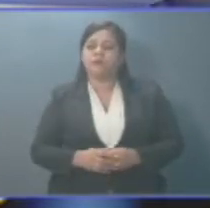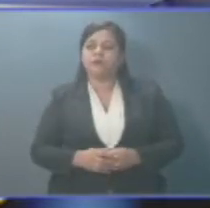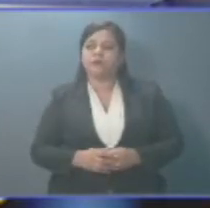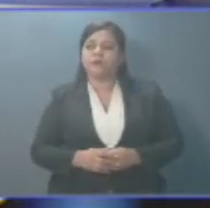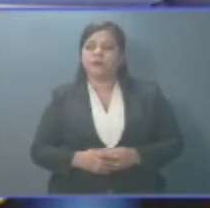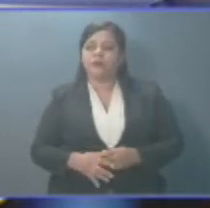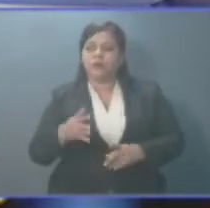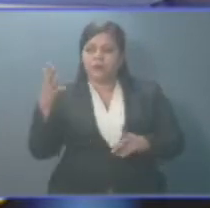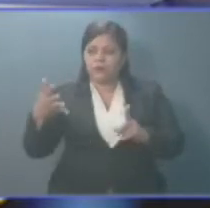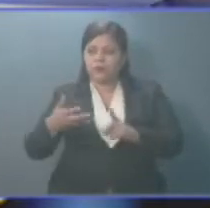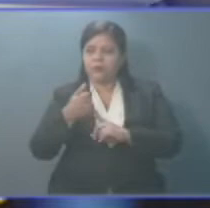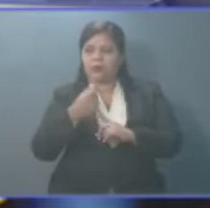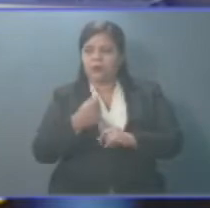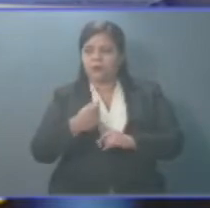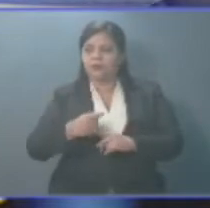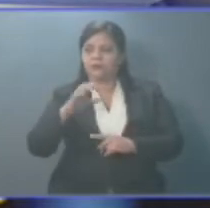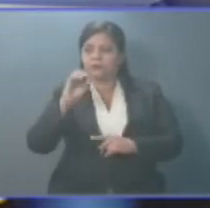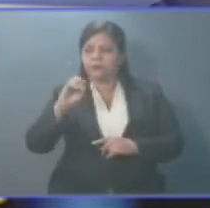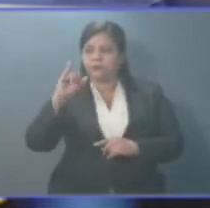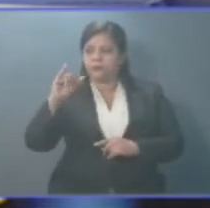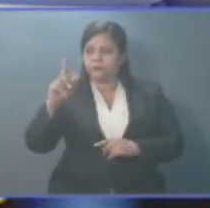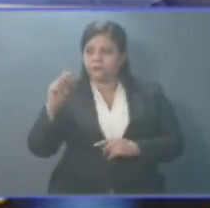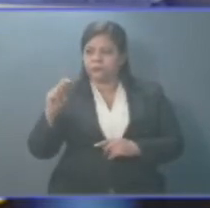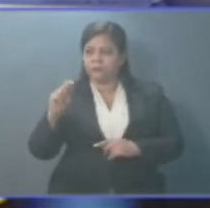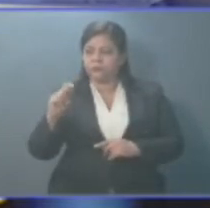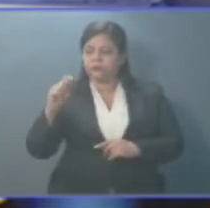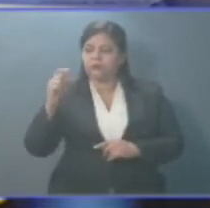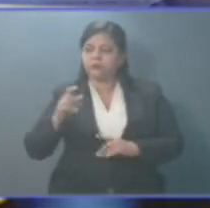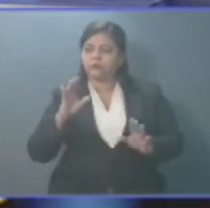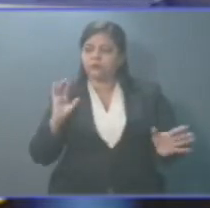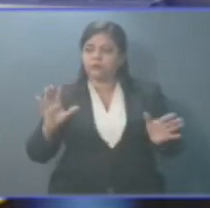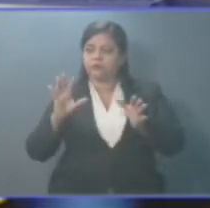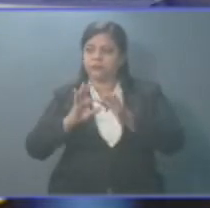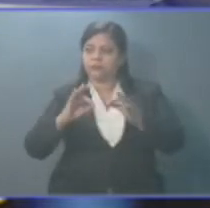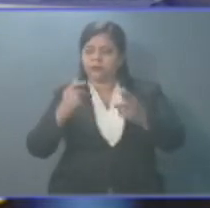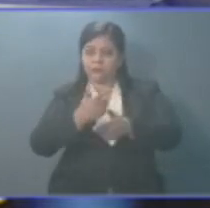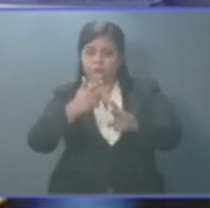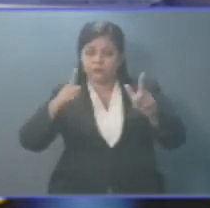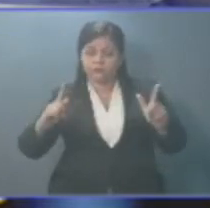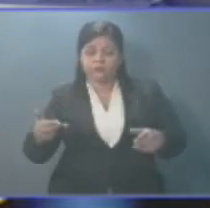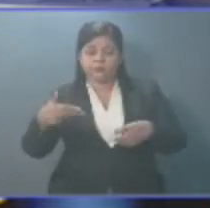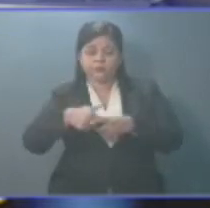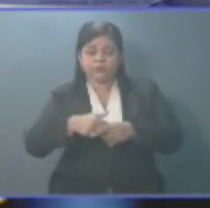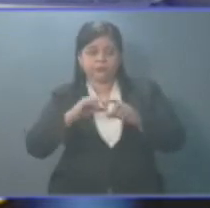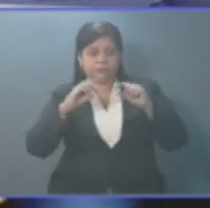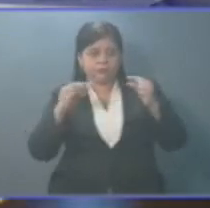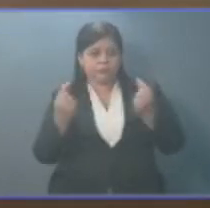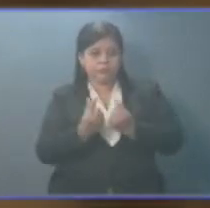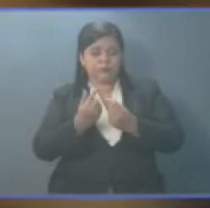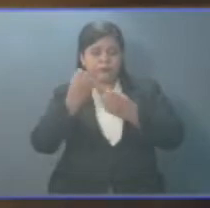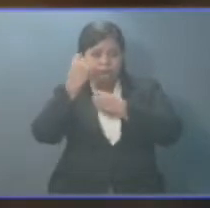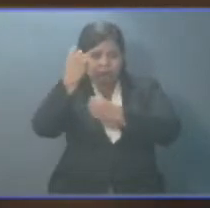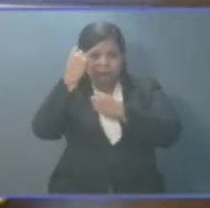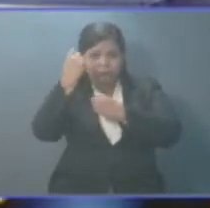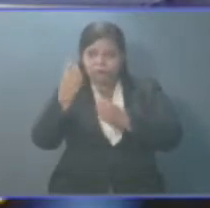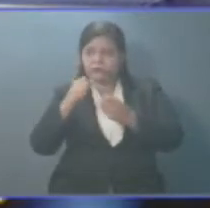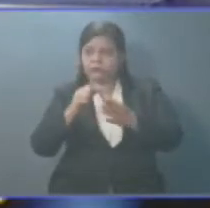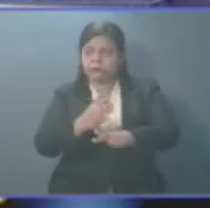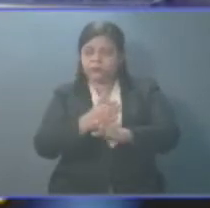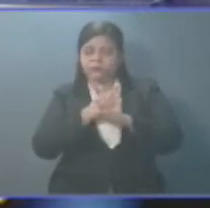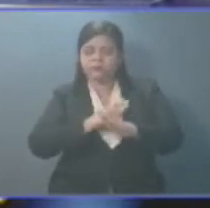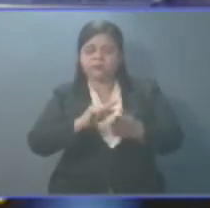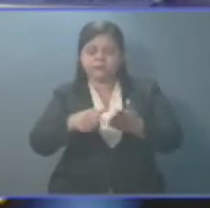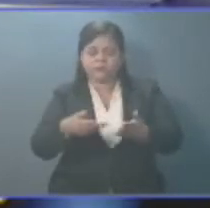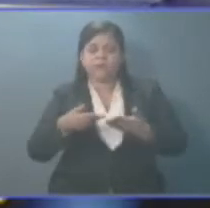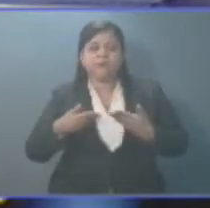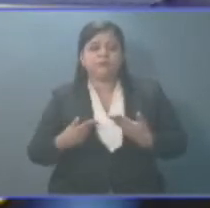el espíritu de OIT. En lo relativo a la libertad sindical y a la protección de los derechos de